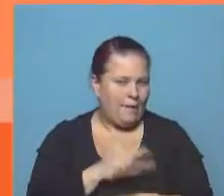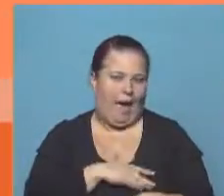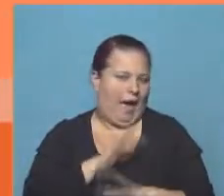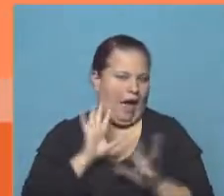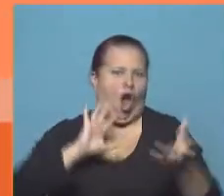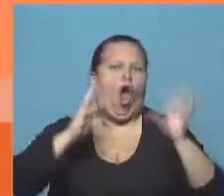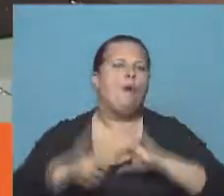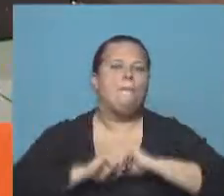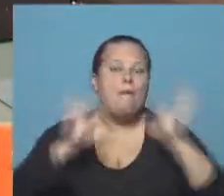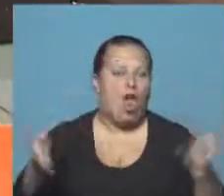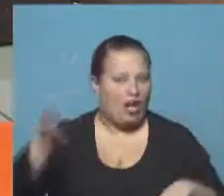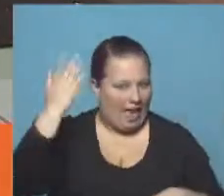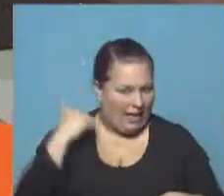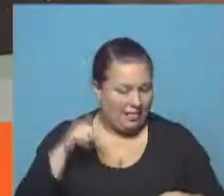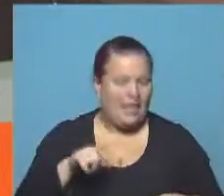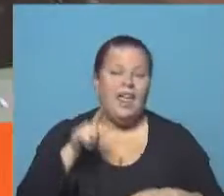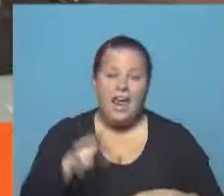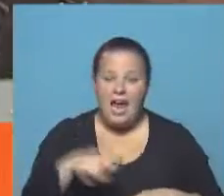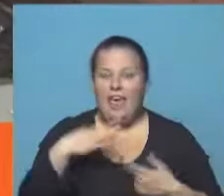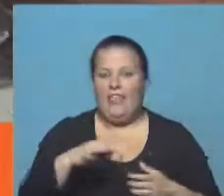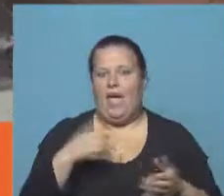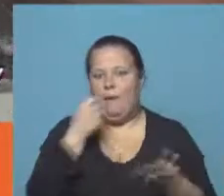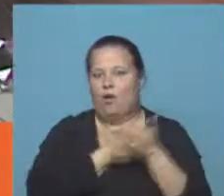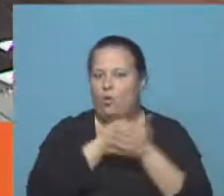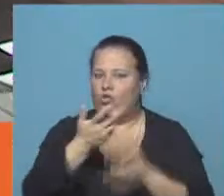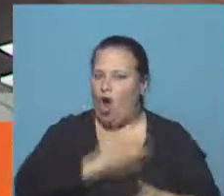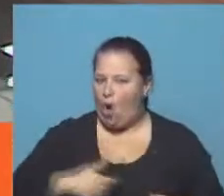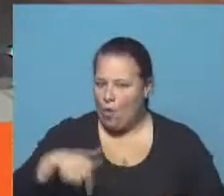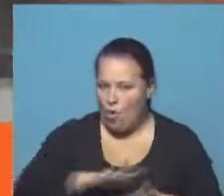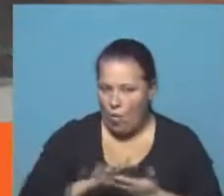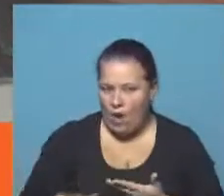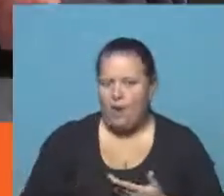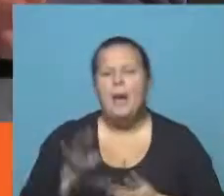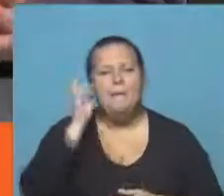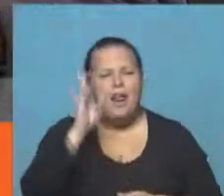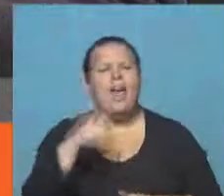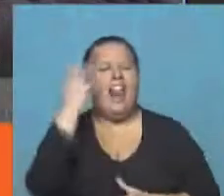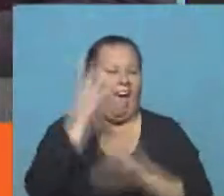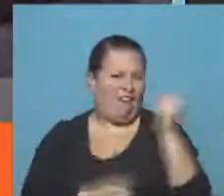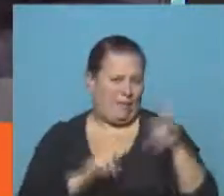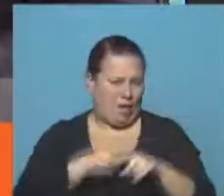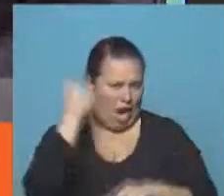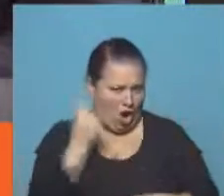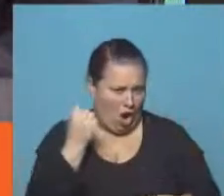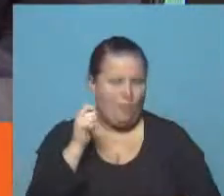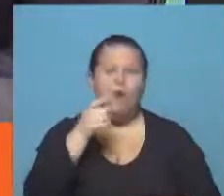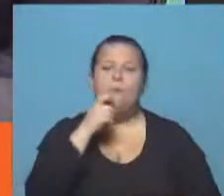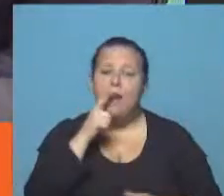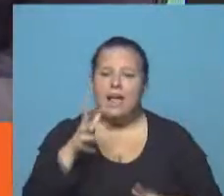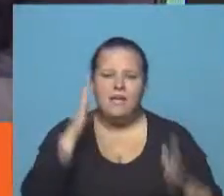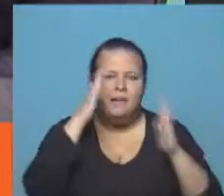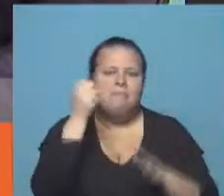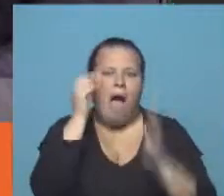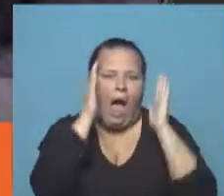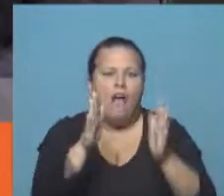más complicada que la que tuvimos. Y a eso tuvo que hacer frente este gobierno. Y después, discúlpame, los errores de política económica, por ejemplo, mucho énfasis